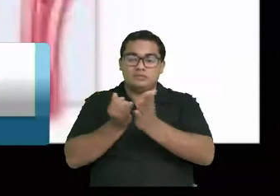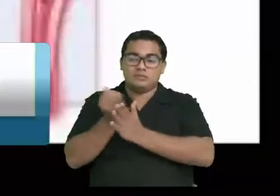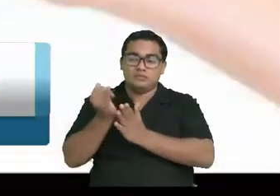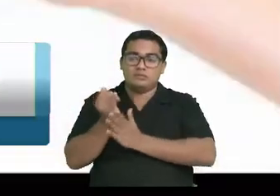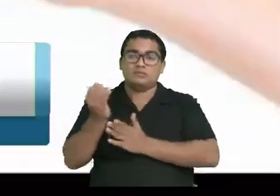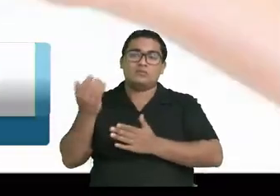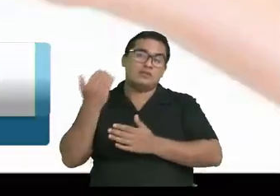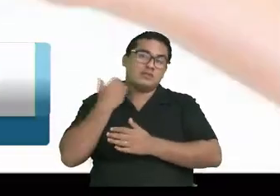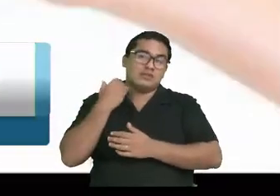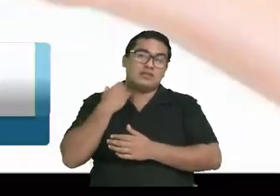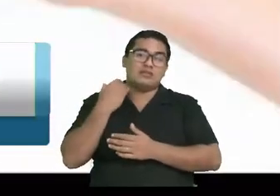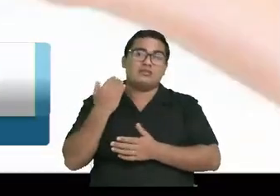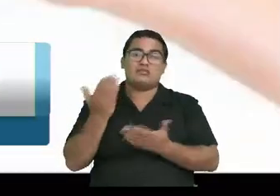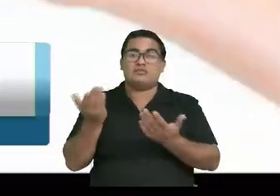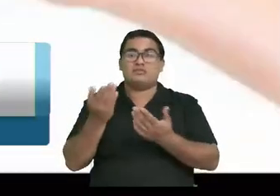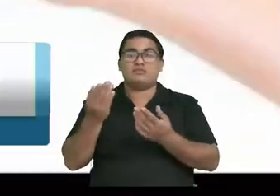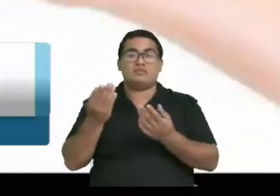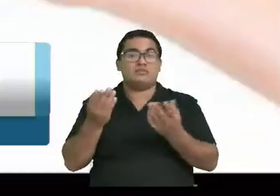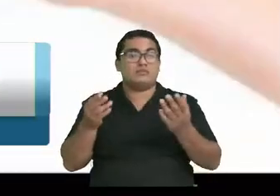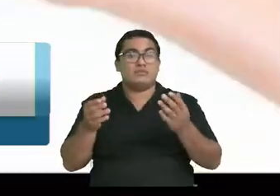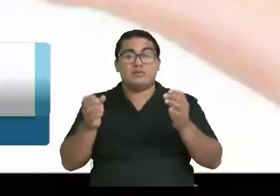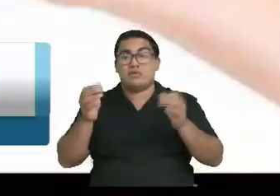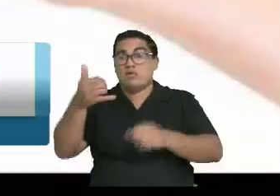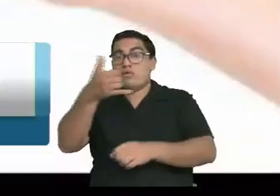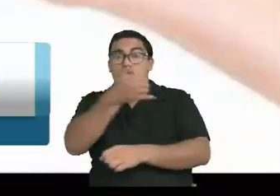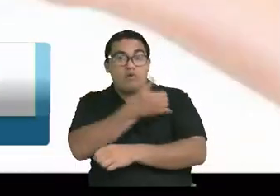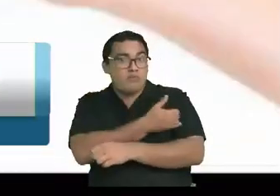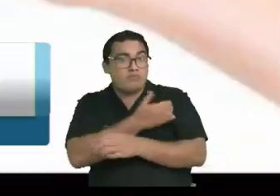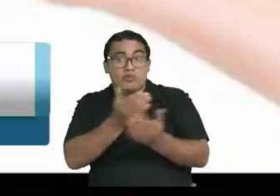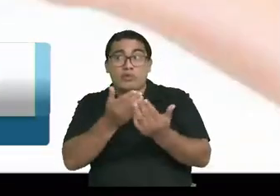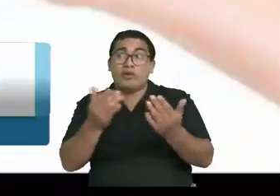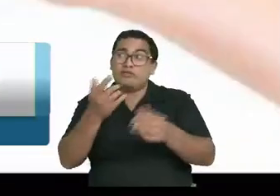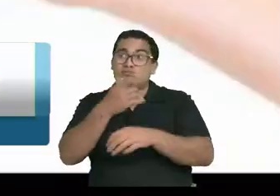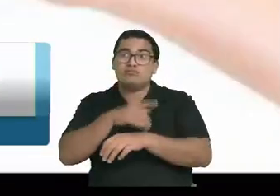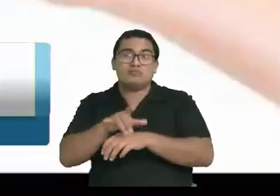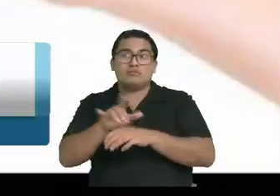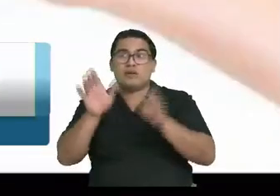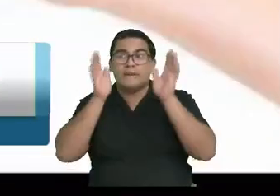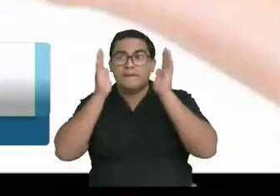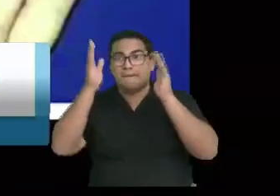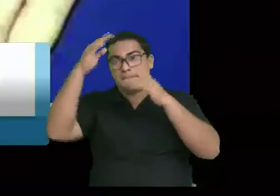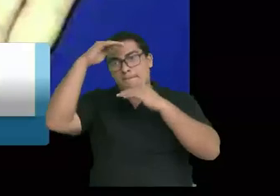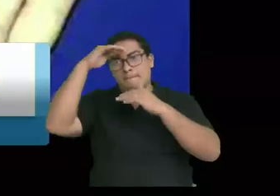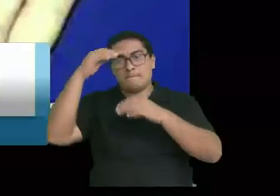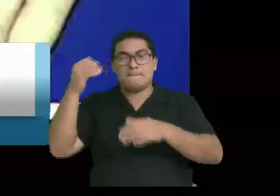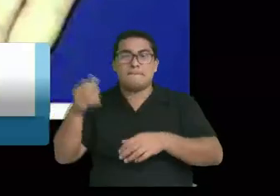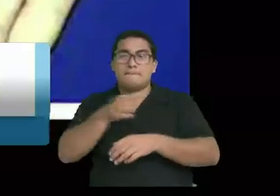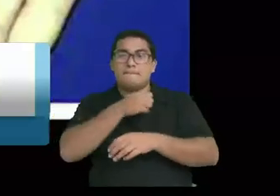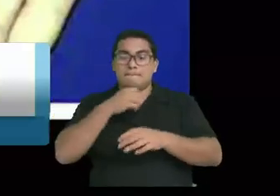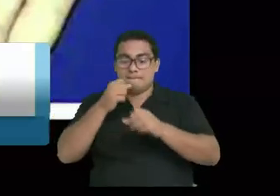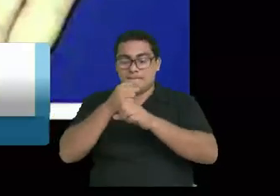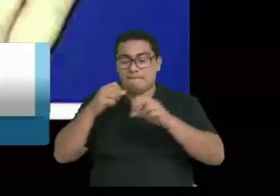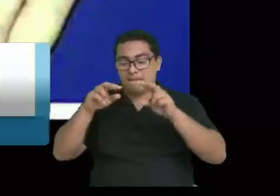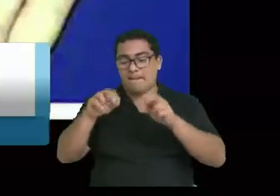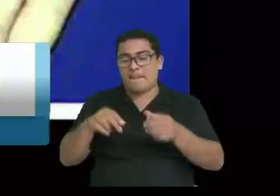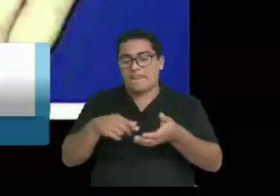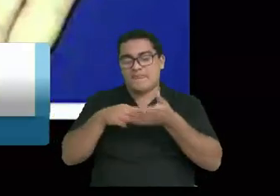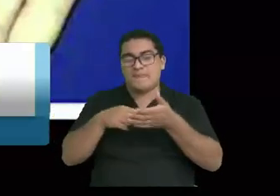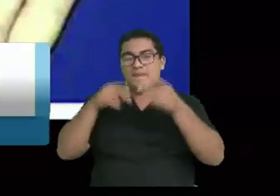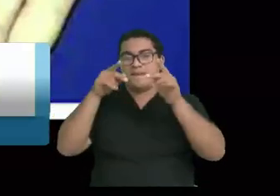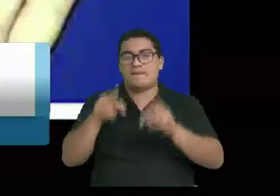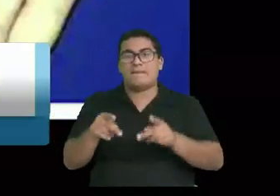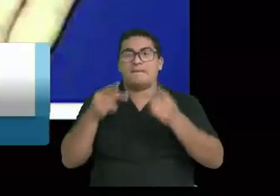más caros, algunos no están disponibles en algunos medios, se dejan como cuando aún tenemos dudas. Pero